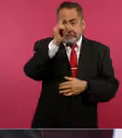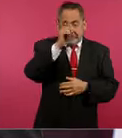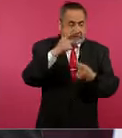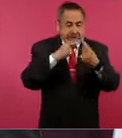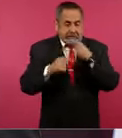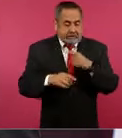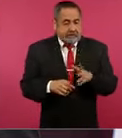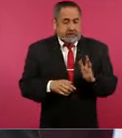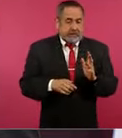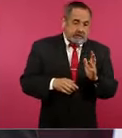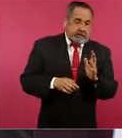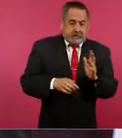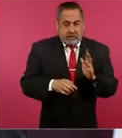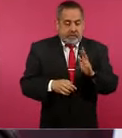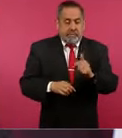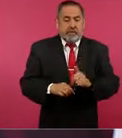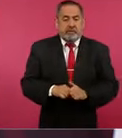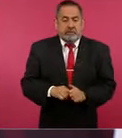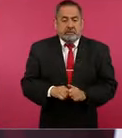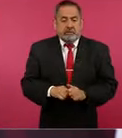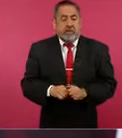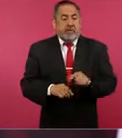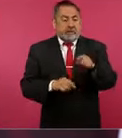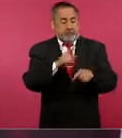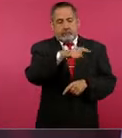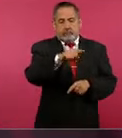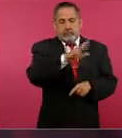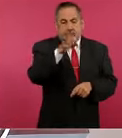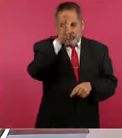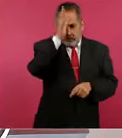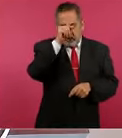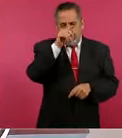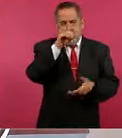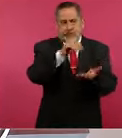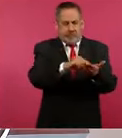Y ellos habían llegado a